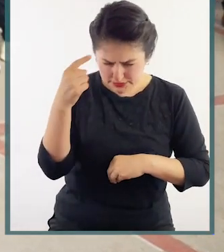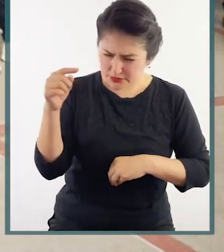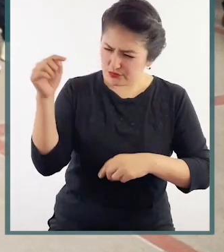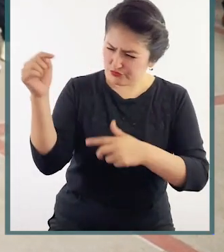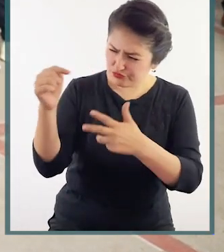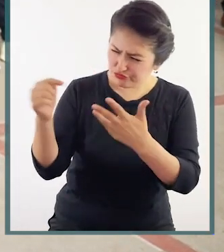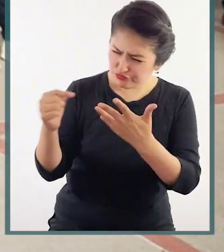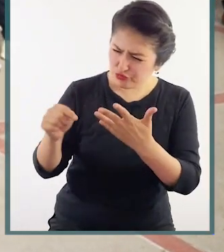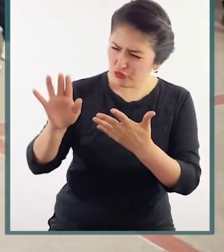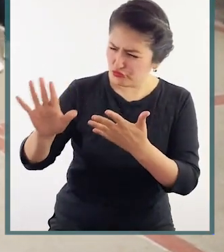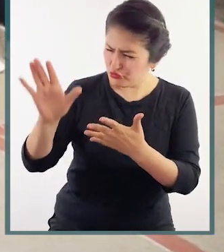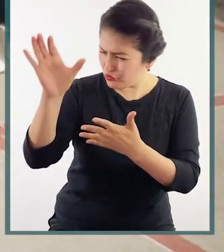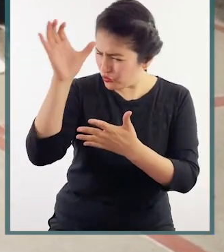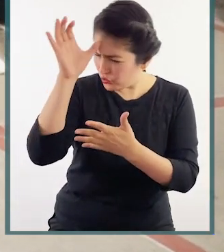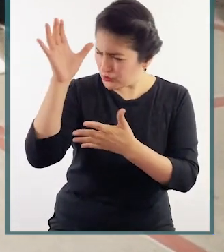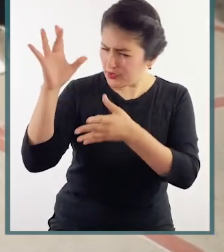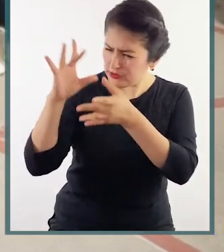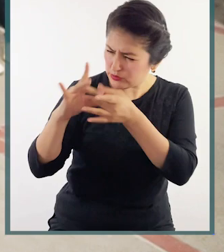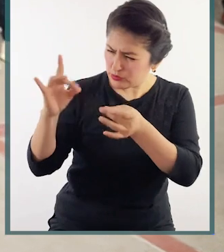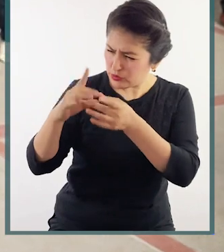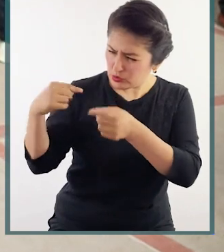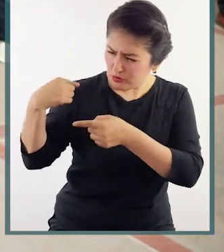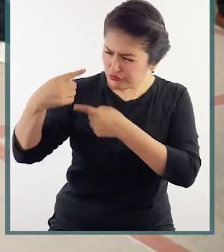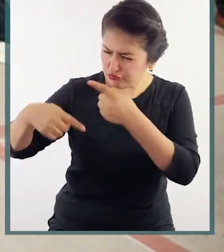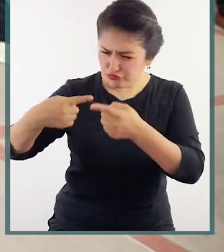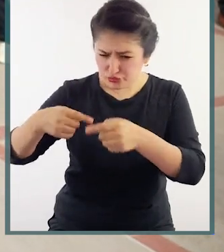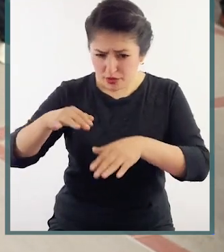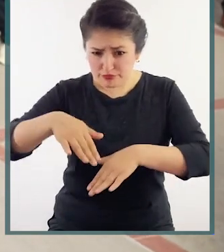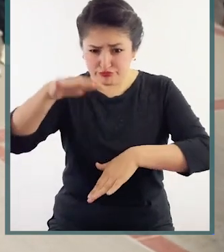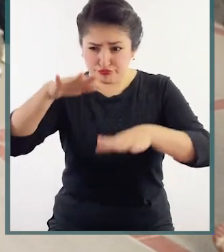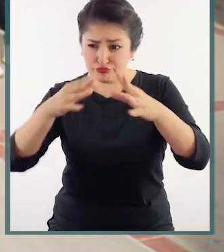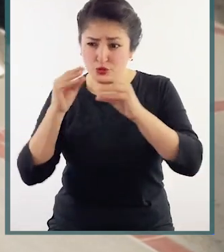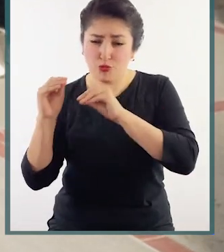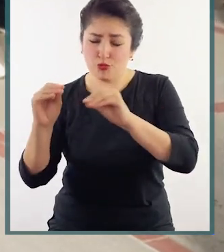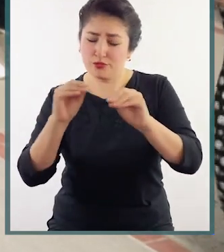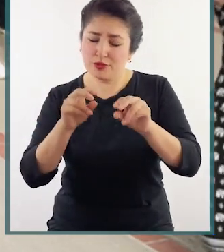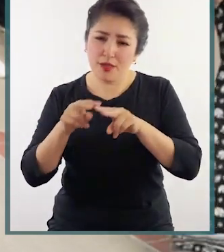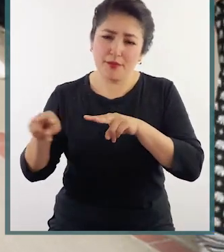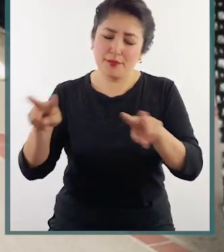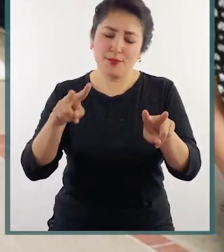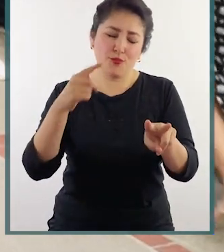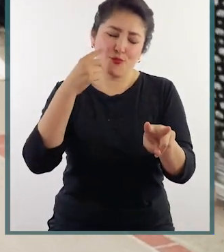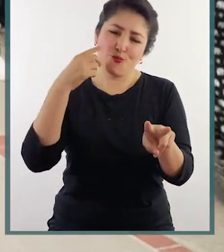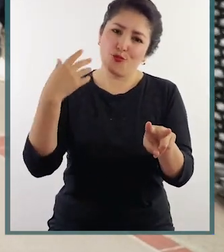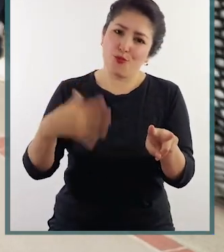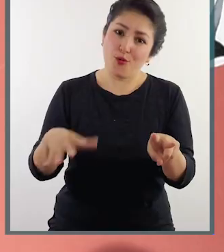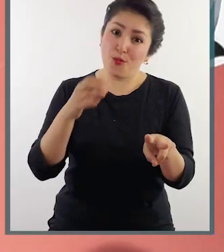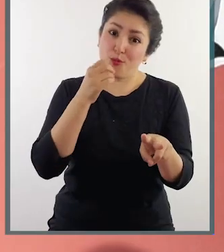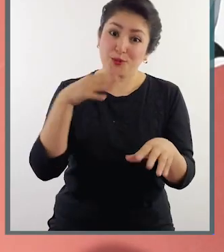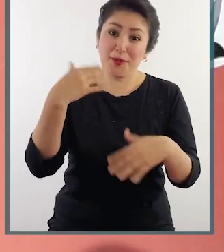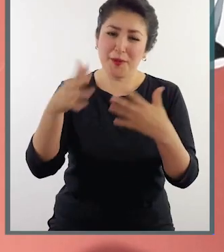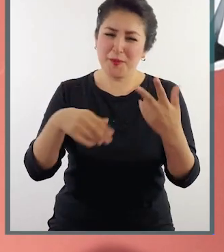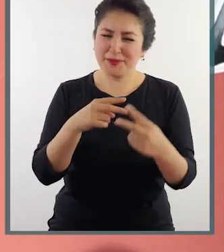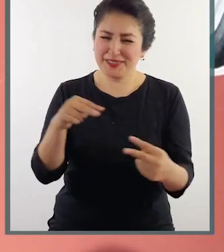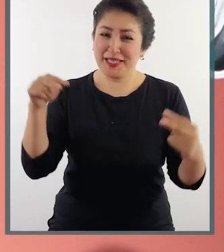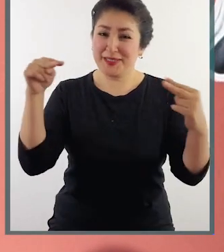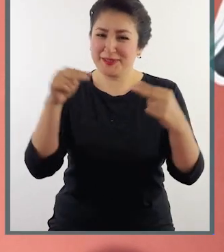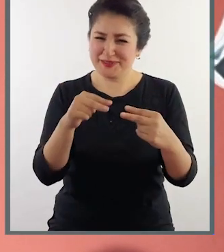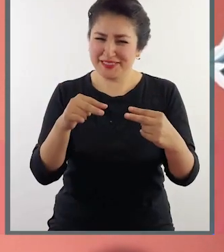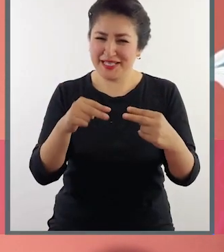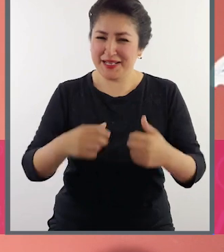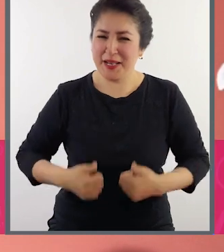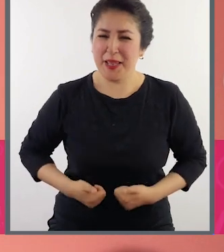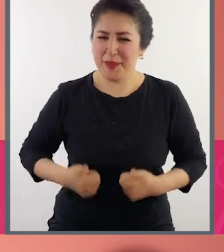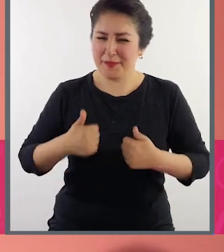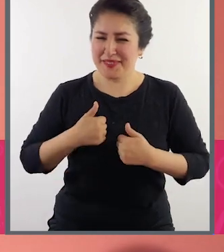de preservar y transmitir estos valiosos conocimientos a las futuras generaciones. Esto estuvo realmente extraordinario. Nos encontramos en nuestra próxima